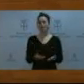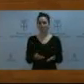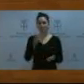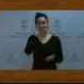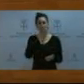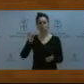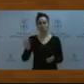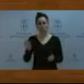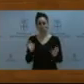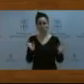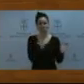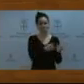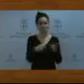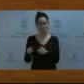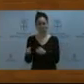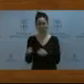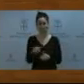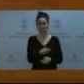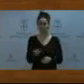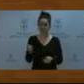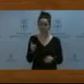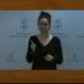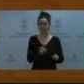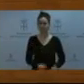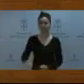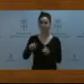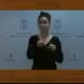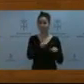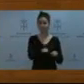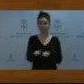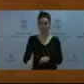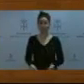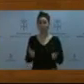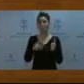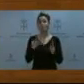sea cinegética, da la sensación de que traen el bálsamo de Fierabrás.